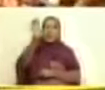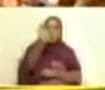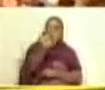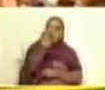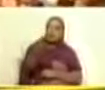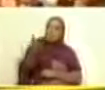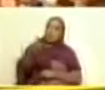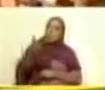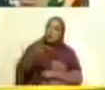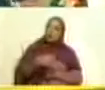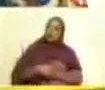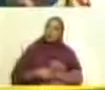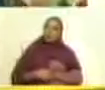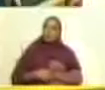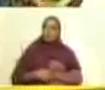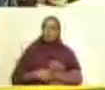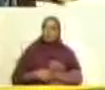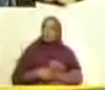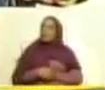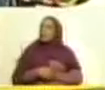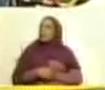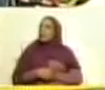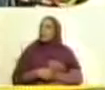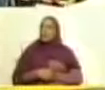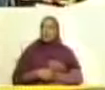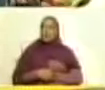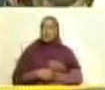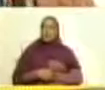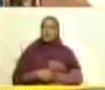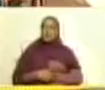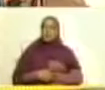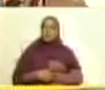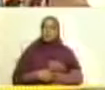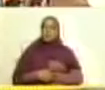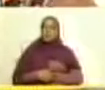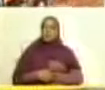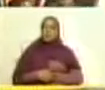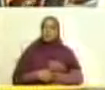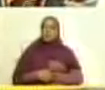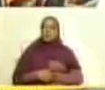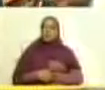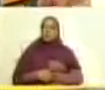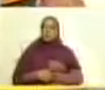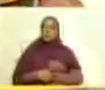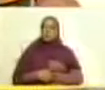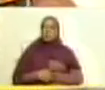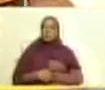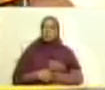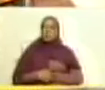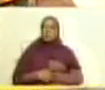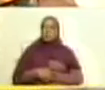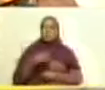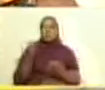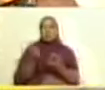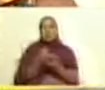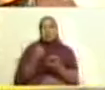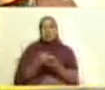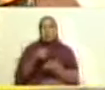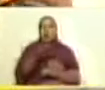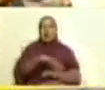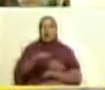Y hay algo que él dijo y que lo estoy trabajando.